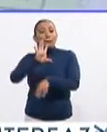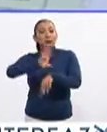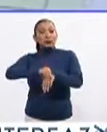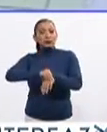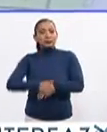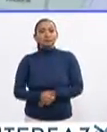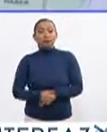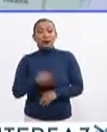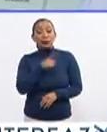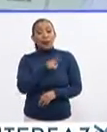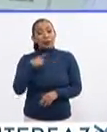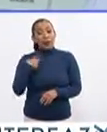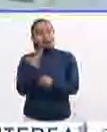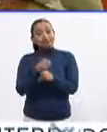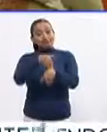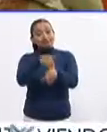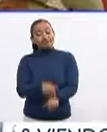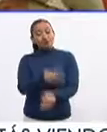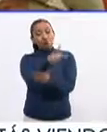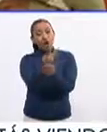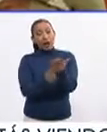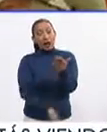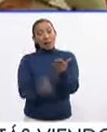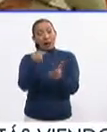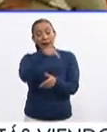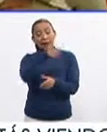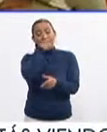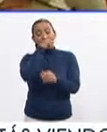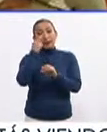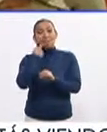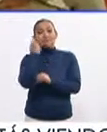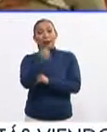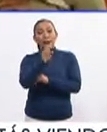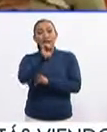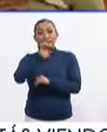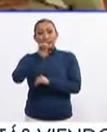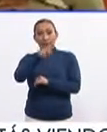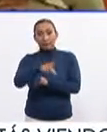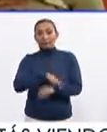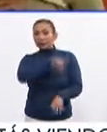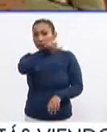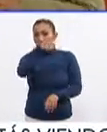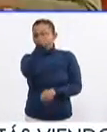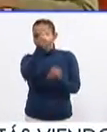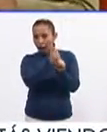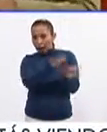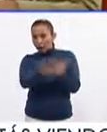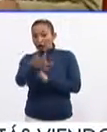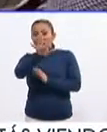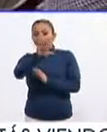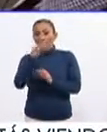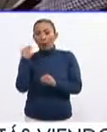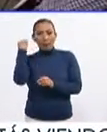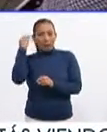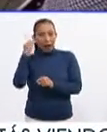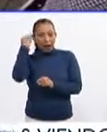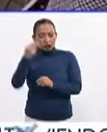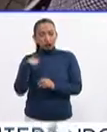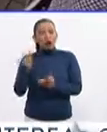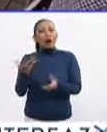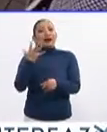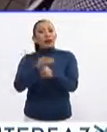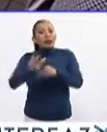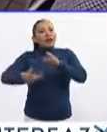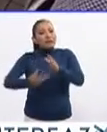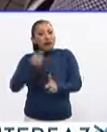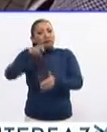autorización, debiendo ajustarse a los planes y programas que estableciera la autoridad. Un año después, el 5 de marzo, se dio la